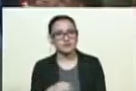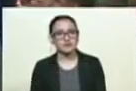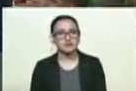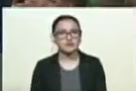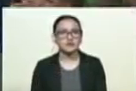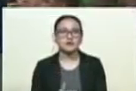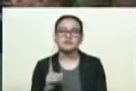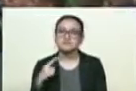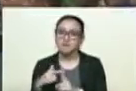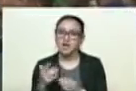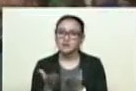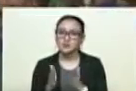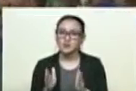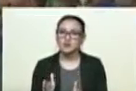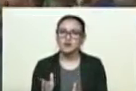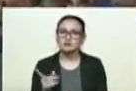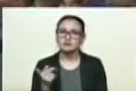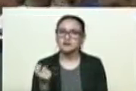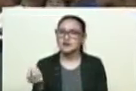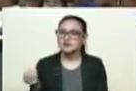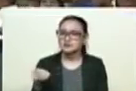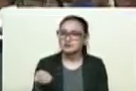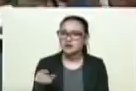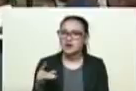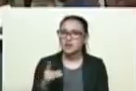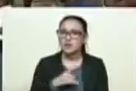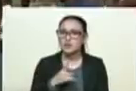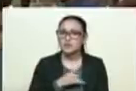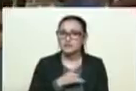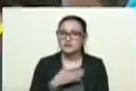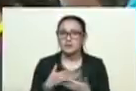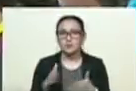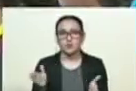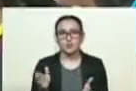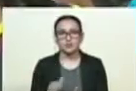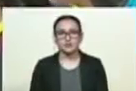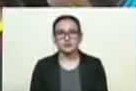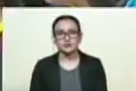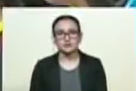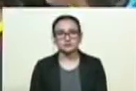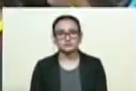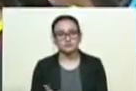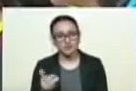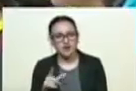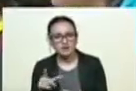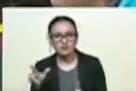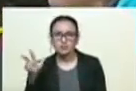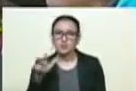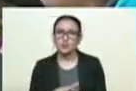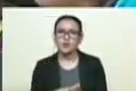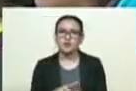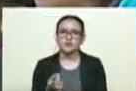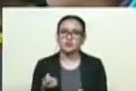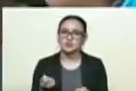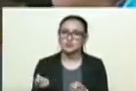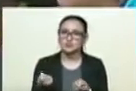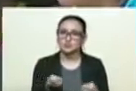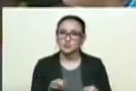a los estudiantes también que necesiten las universidades públicas. Tengo aprobados los recursos,